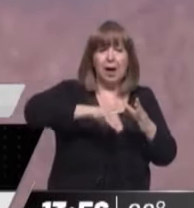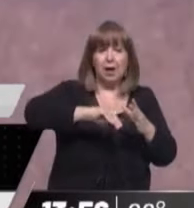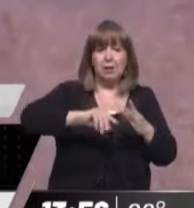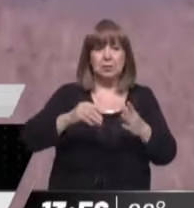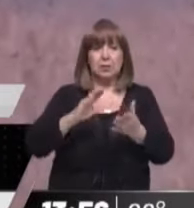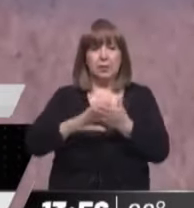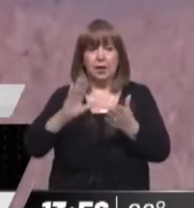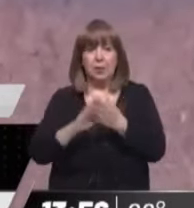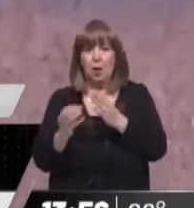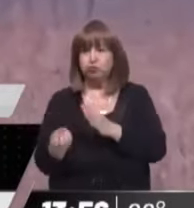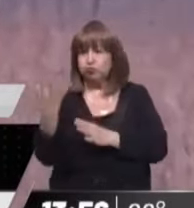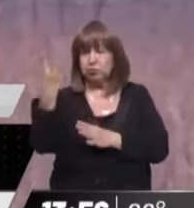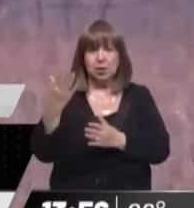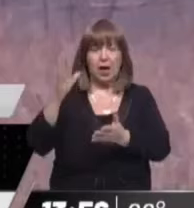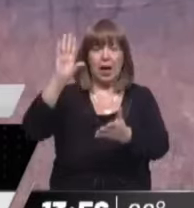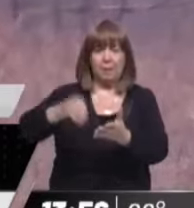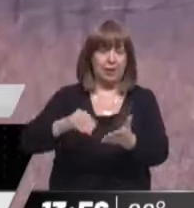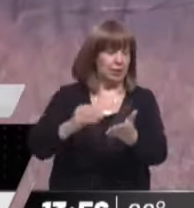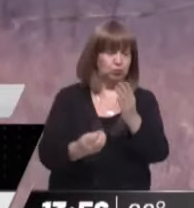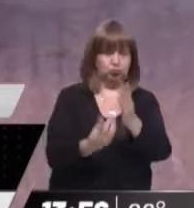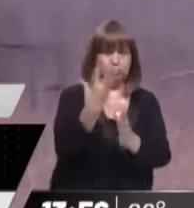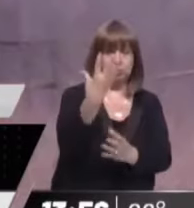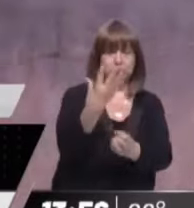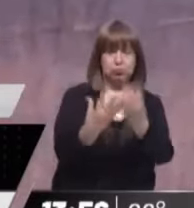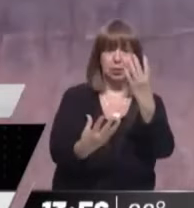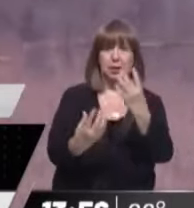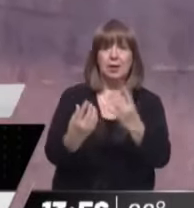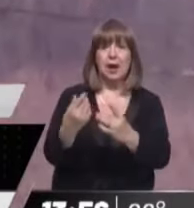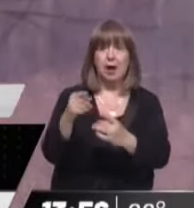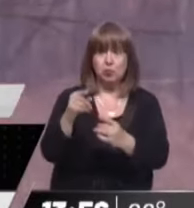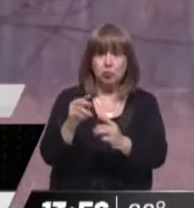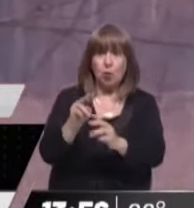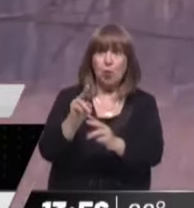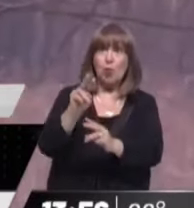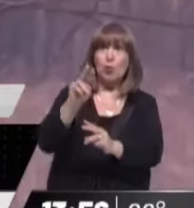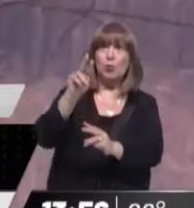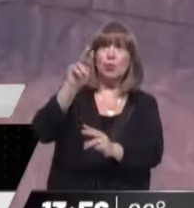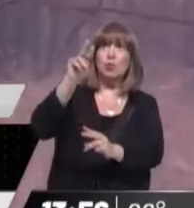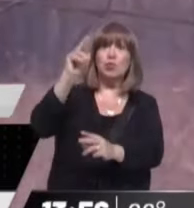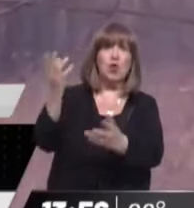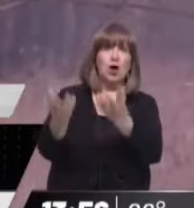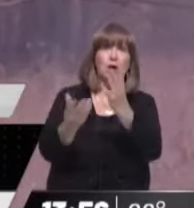de la vivienda. Qué programita, por Cintia, momentos las llamas muy altas fueron recién.